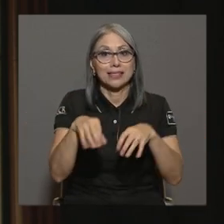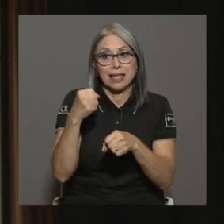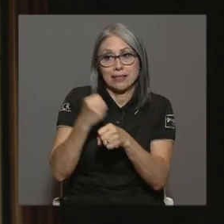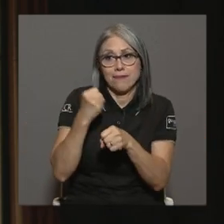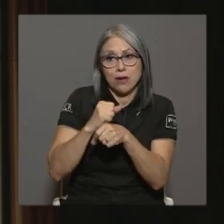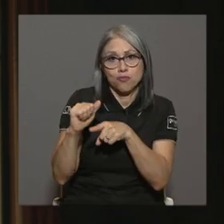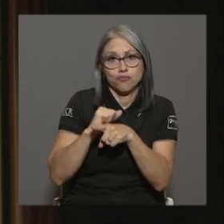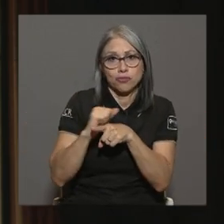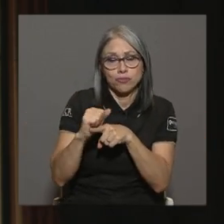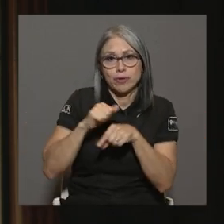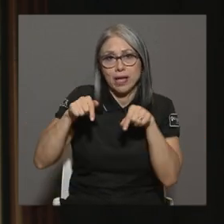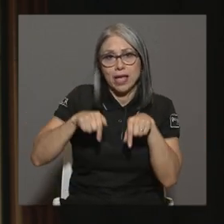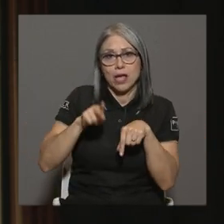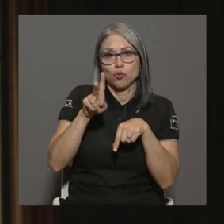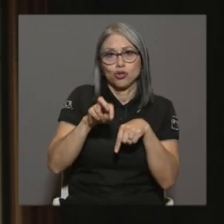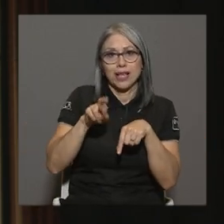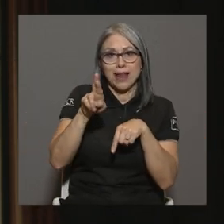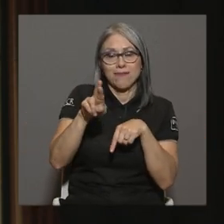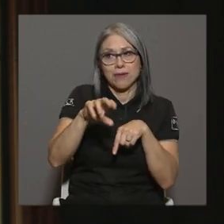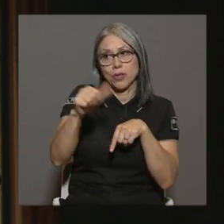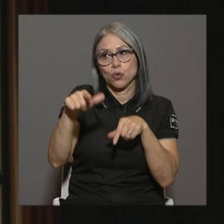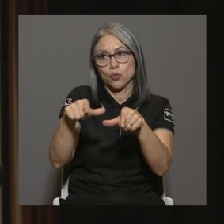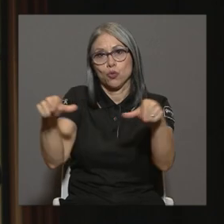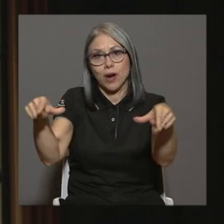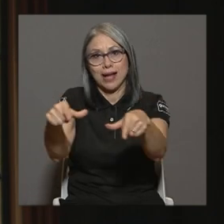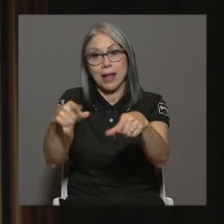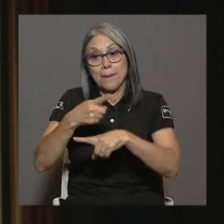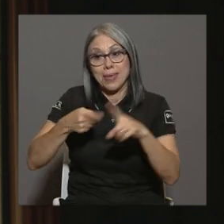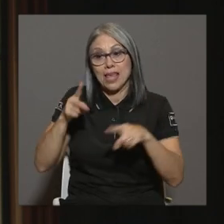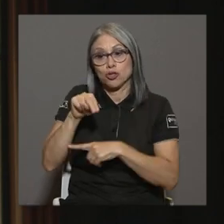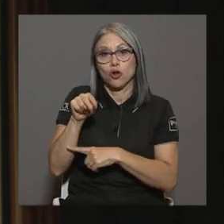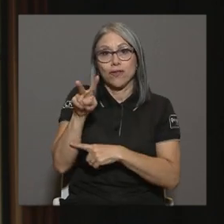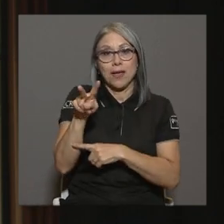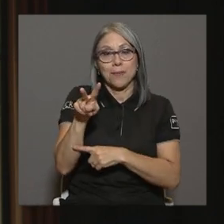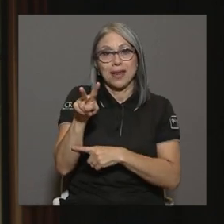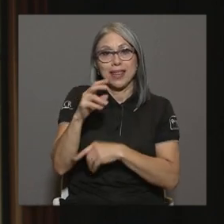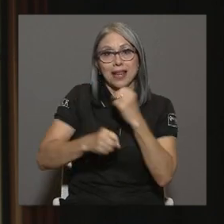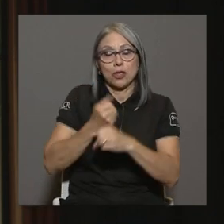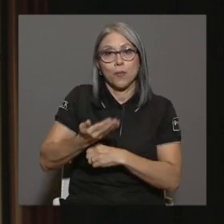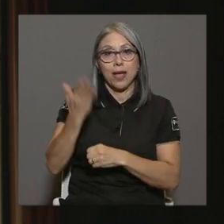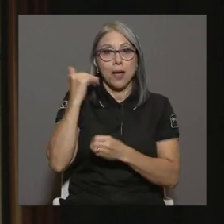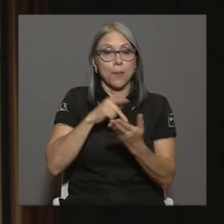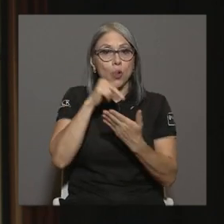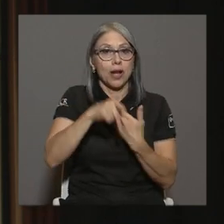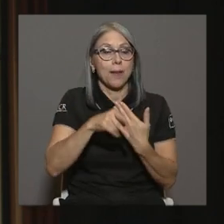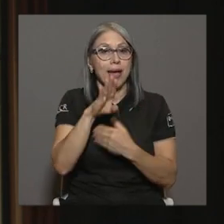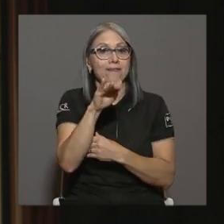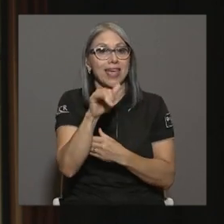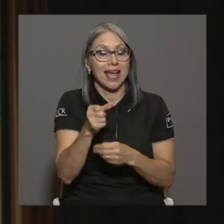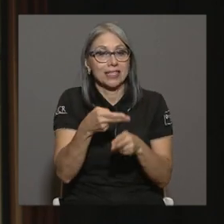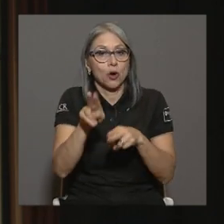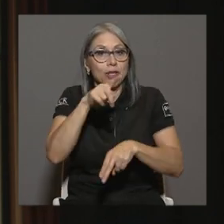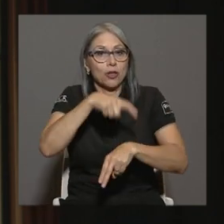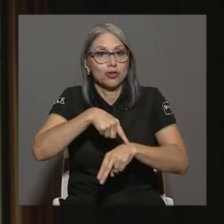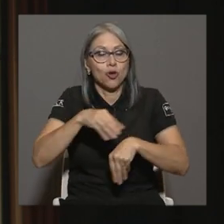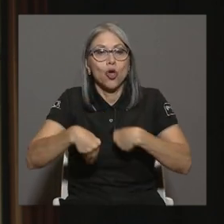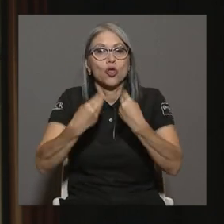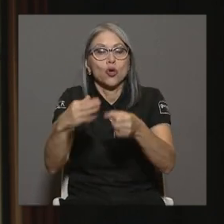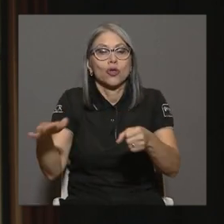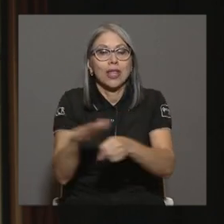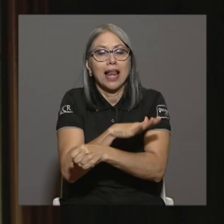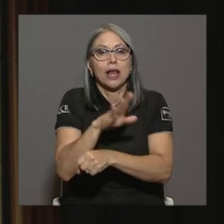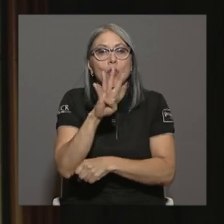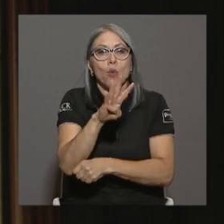en la UCR. Hasta mediados de noviembre del 23, el programa de becas de corta duración brindó un total de